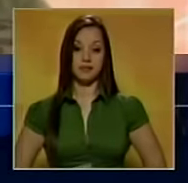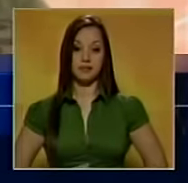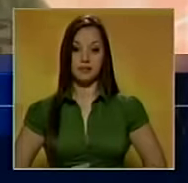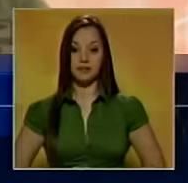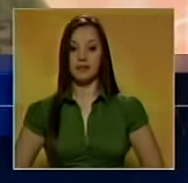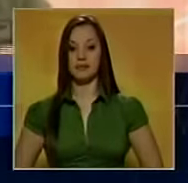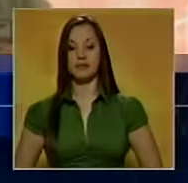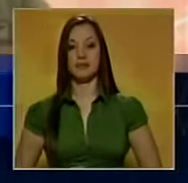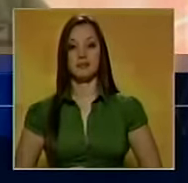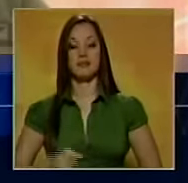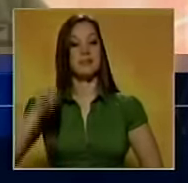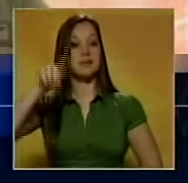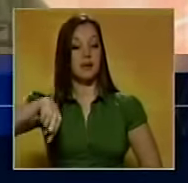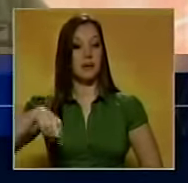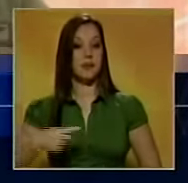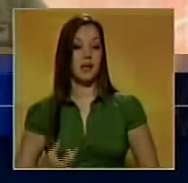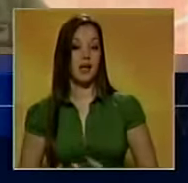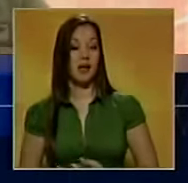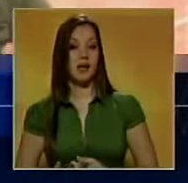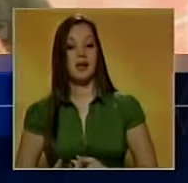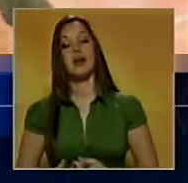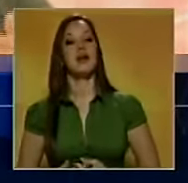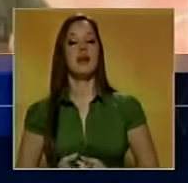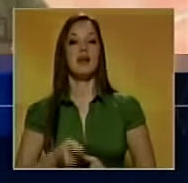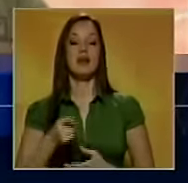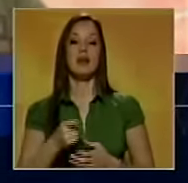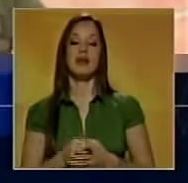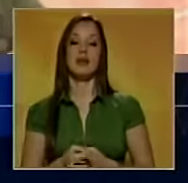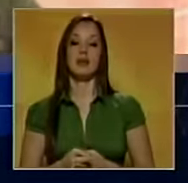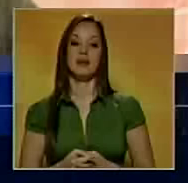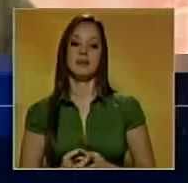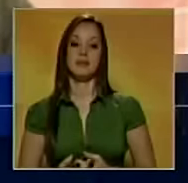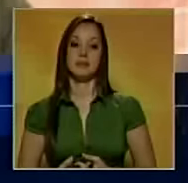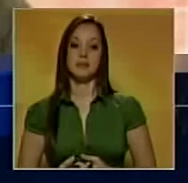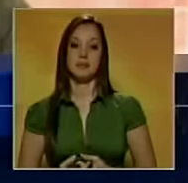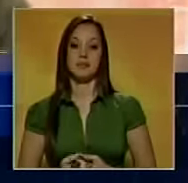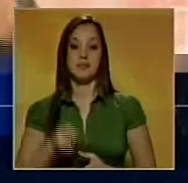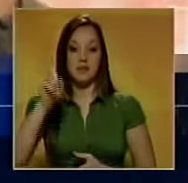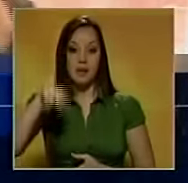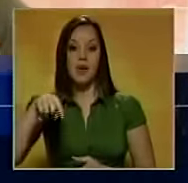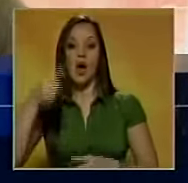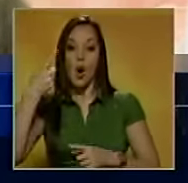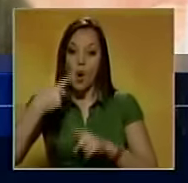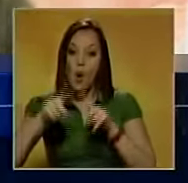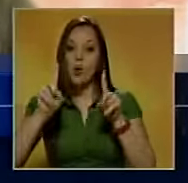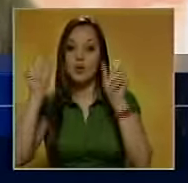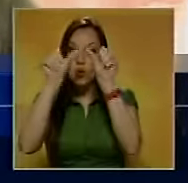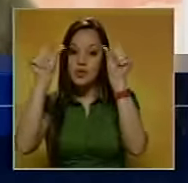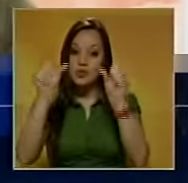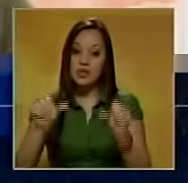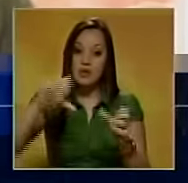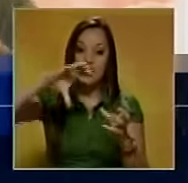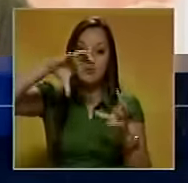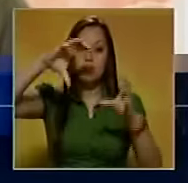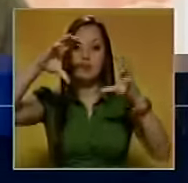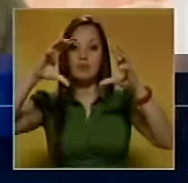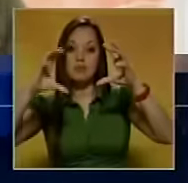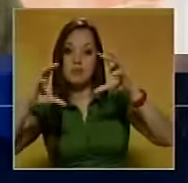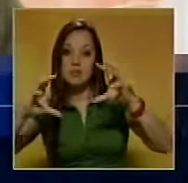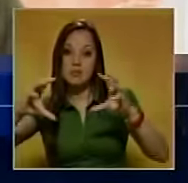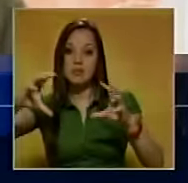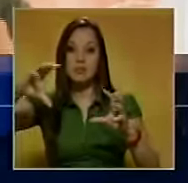y también para poner en órbita otro sistema no